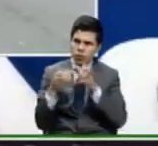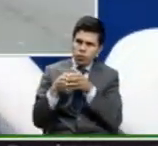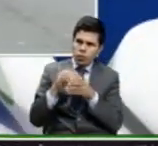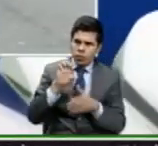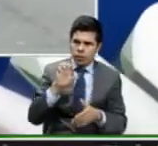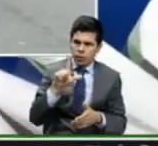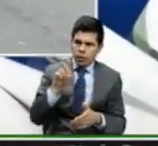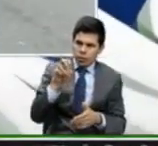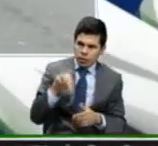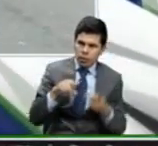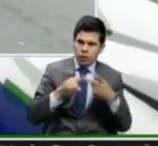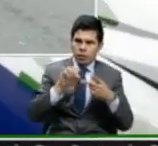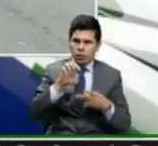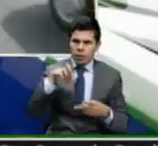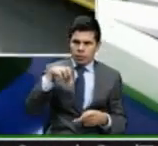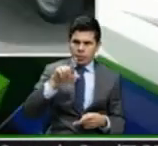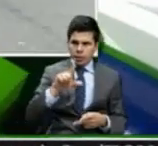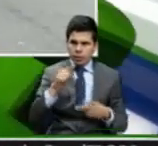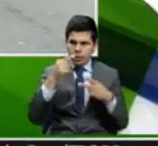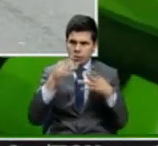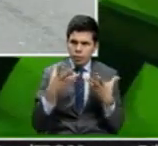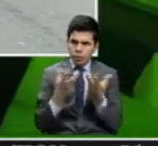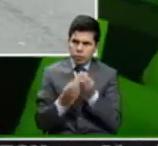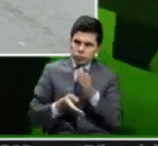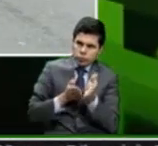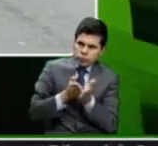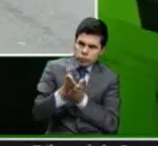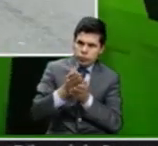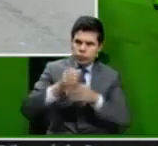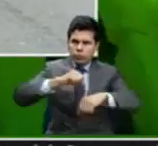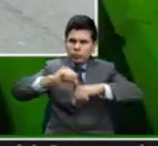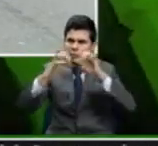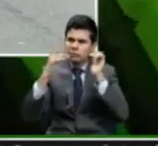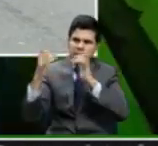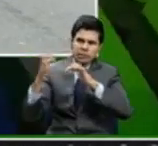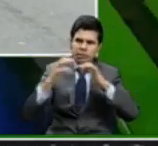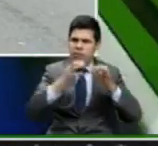ELN y el EPL, que continúan generando guerra y terrorismo en los campos.